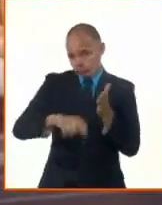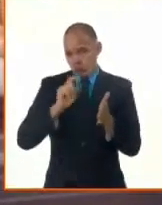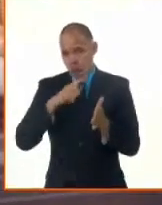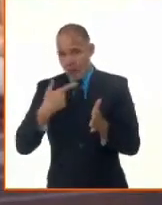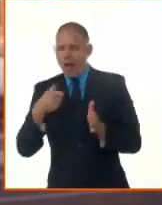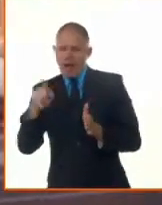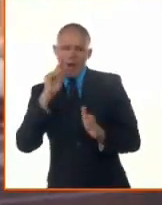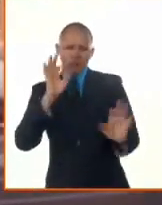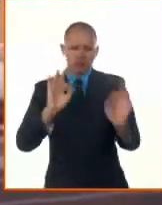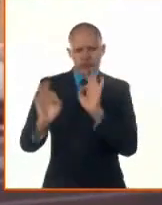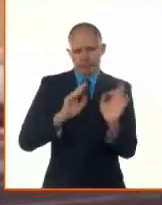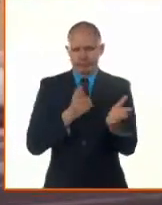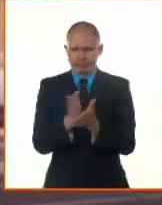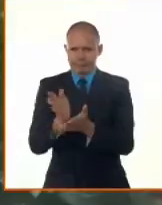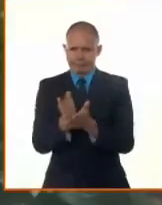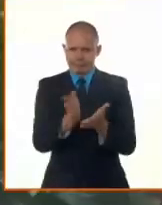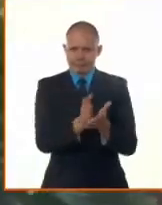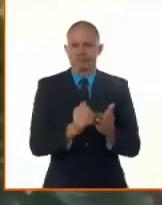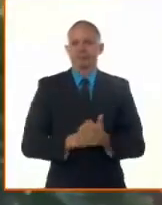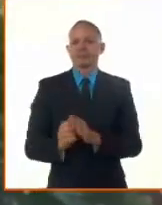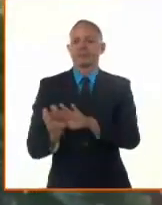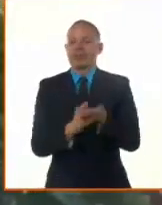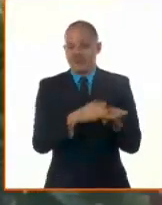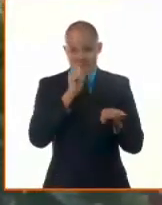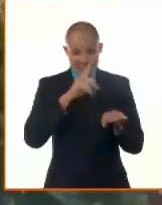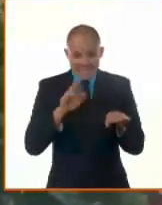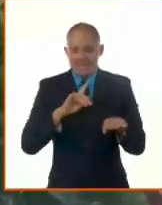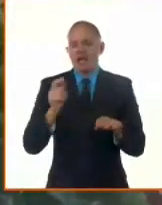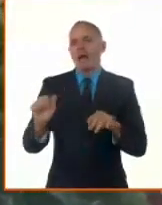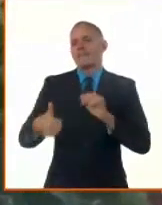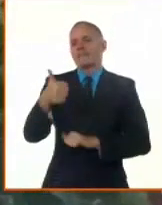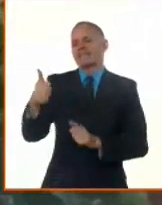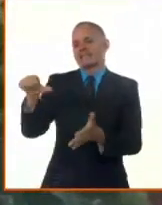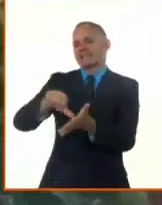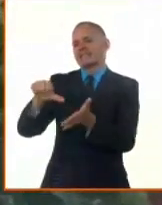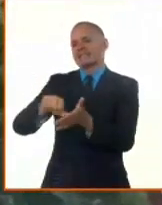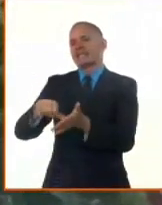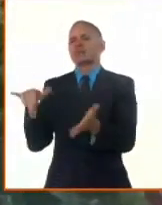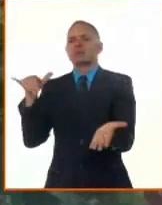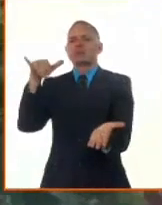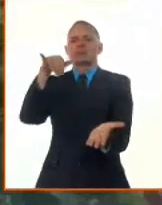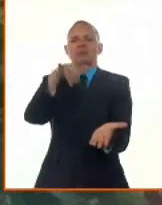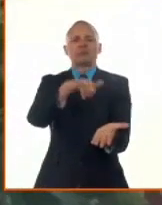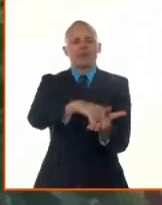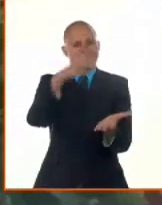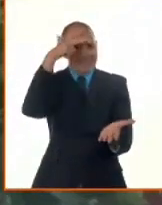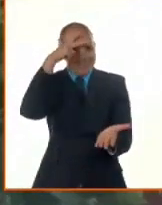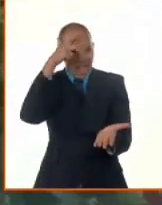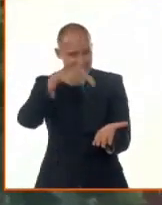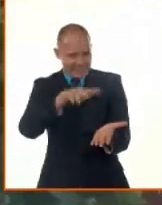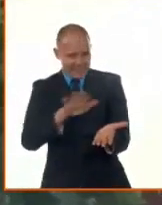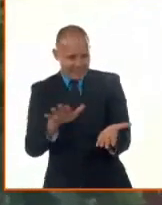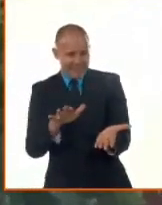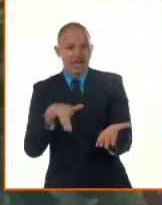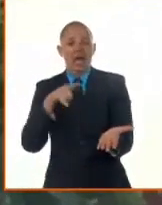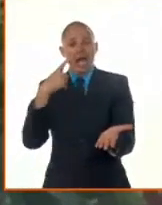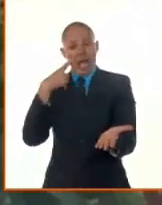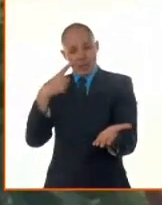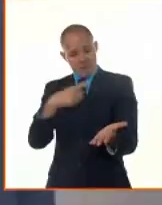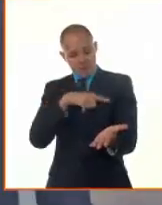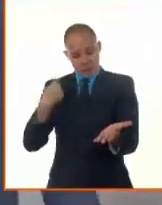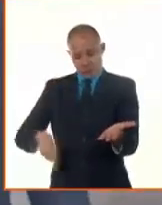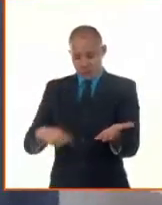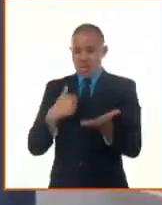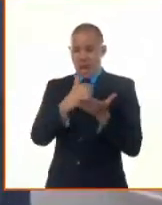encuentro está previsto que el presidente iraní brahim Racing visite riad el éxito de china en el acercamiento entre Irán y